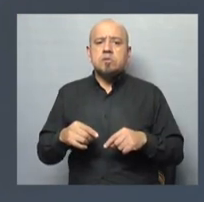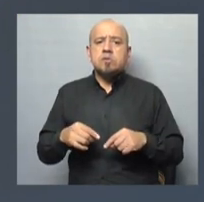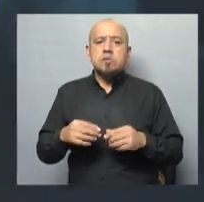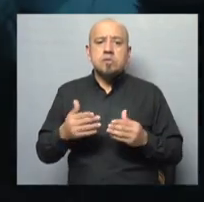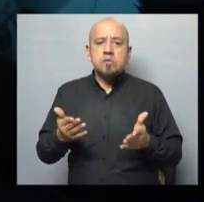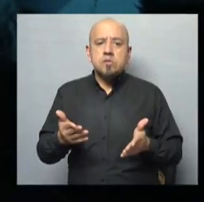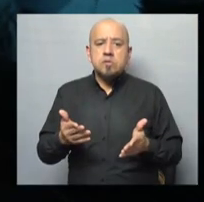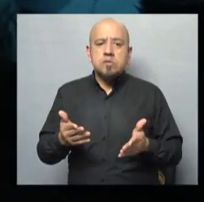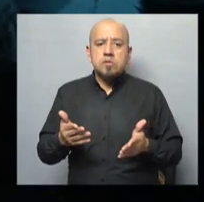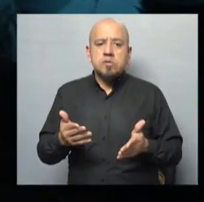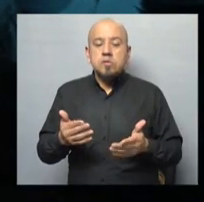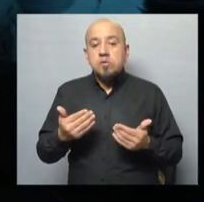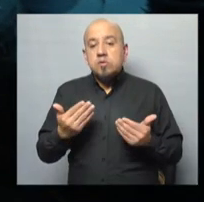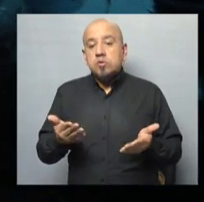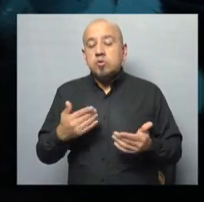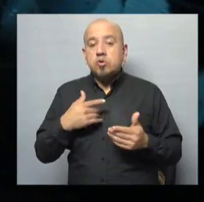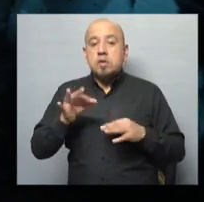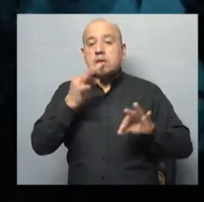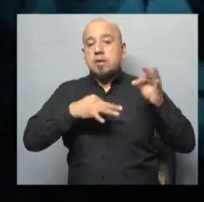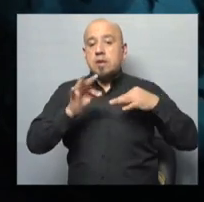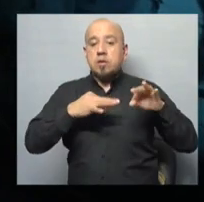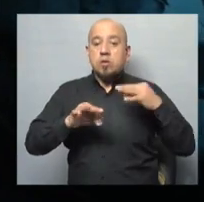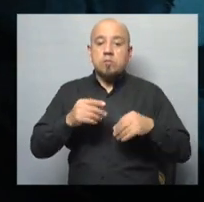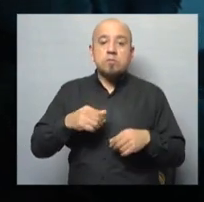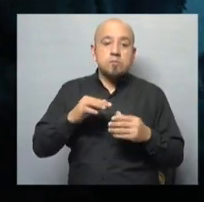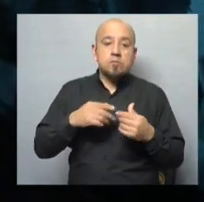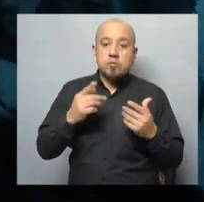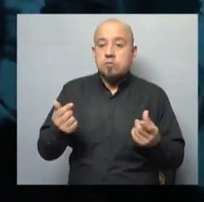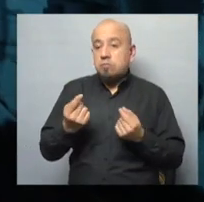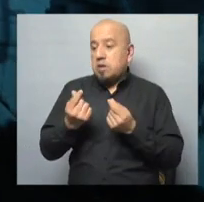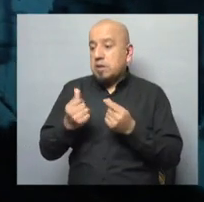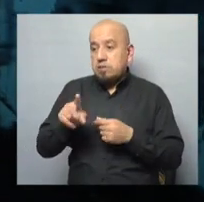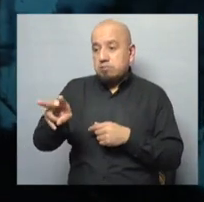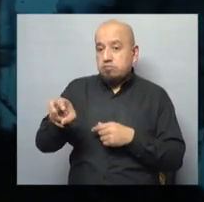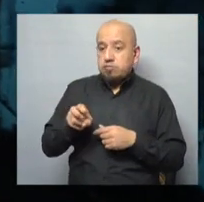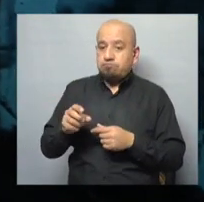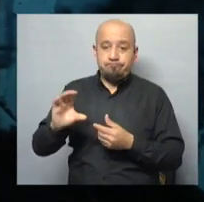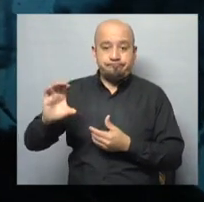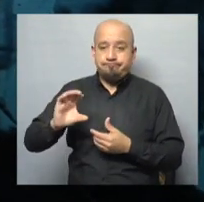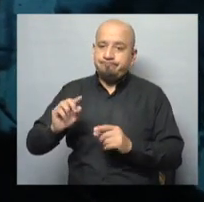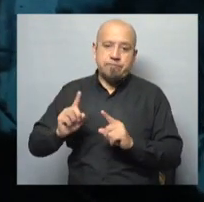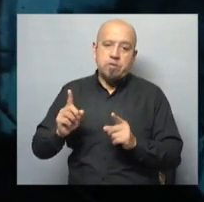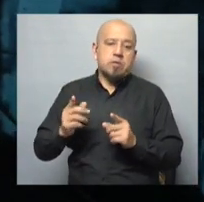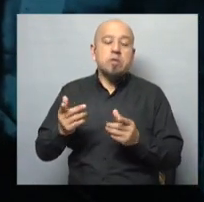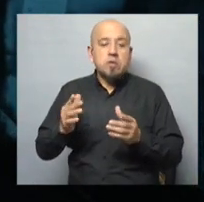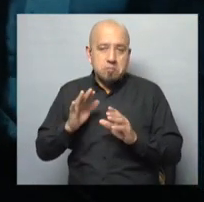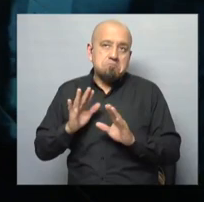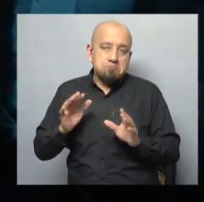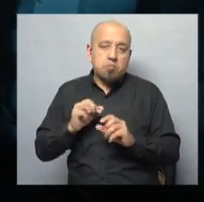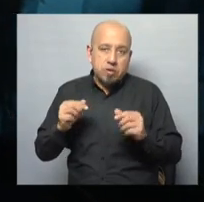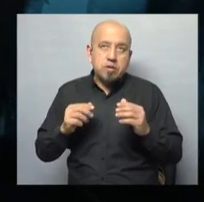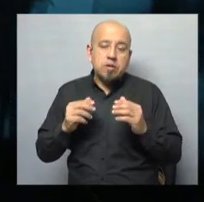tengo gente en el teatro no voy a ganar mucho dinero capaz que me puede ir bien etcétera pero